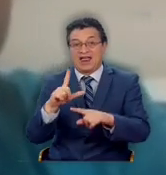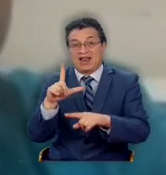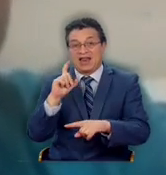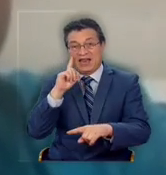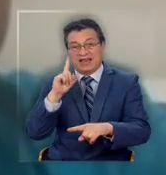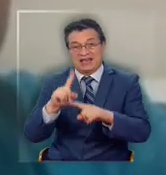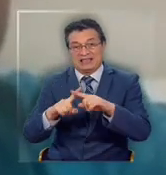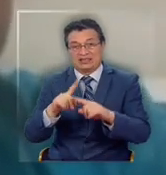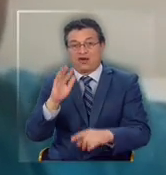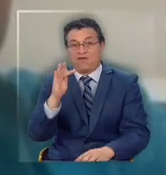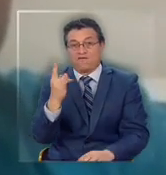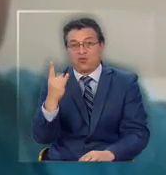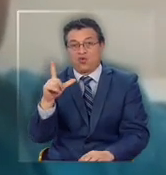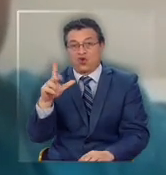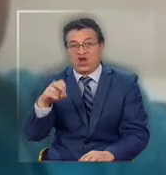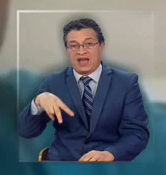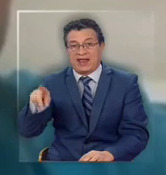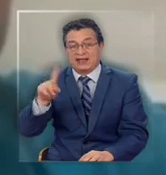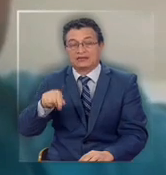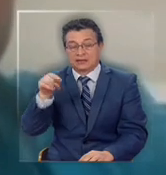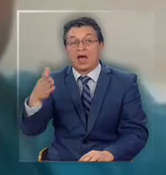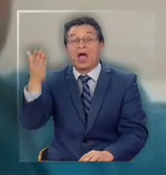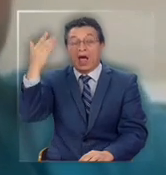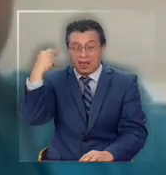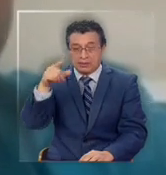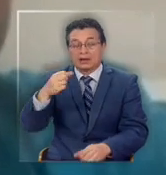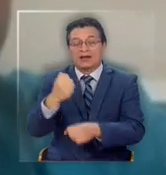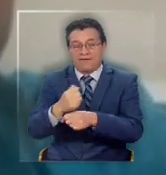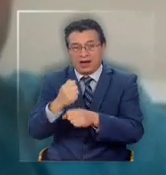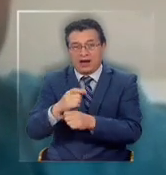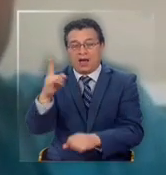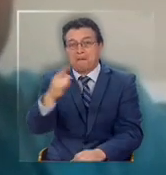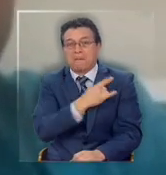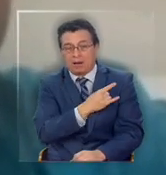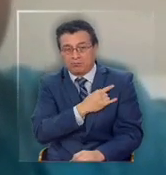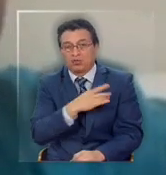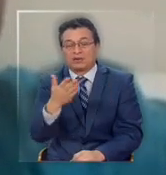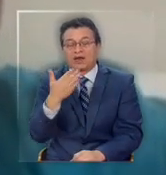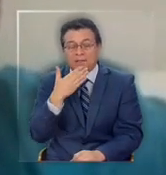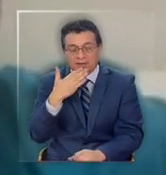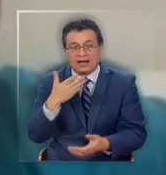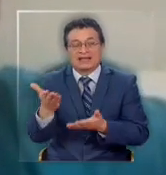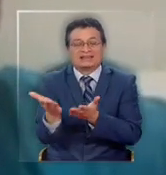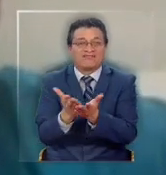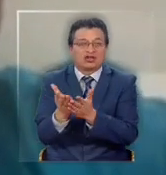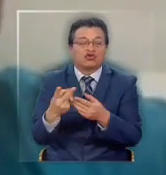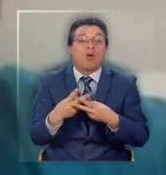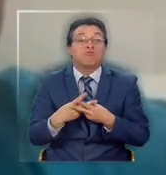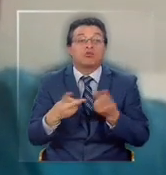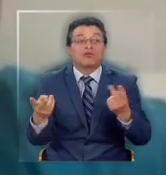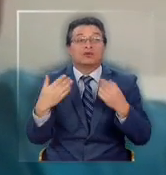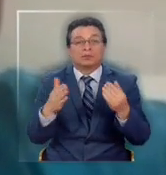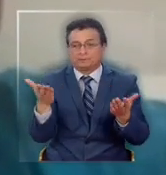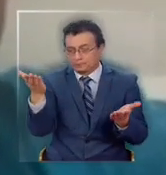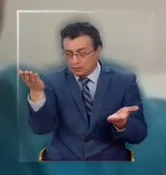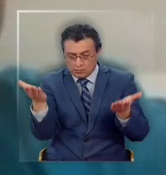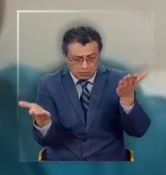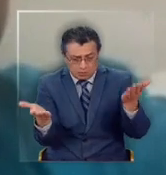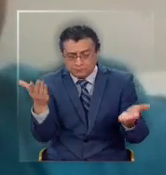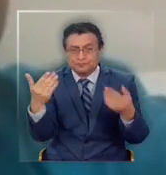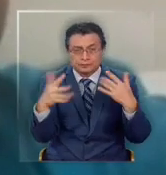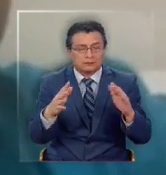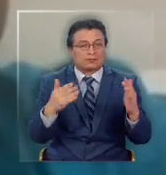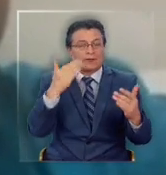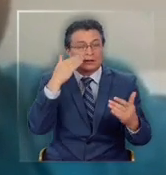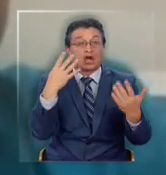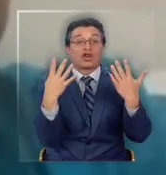trabajar al doctor de la Fuente anteriormente en el Hospital El Carmen de Maipú, un sistema de salud público, lo decíamos en nuestras cifras que tenemos contrastadas, que está cerca